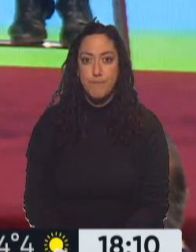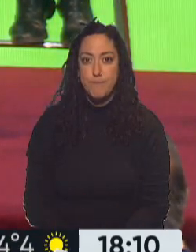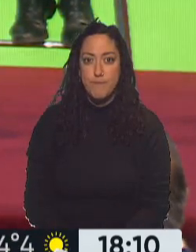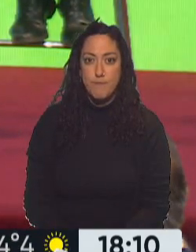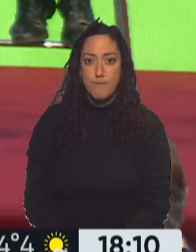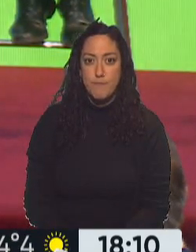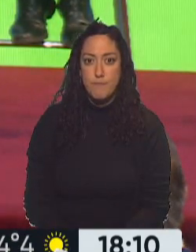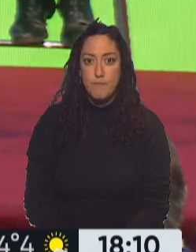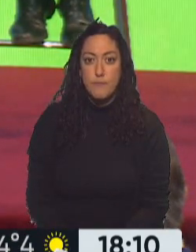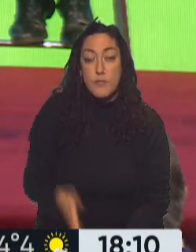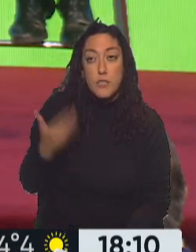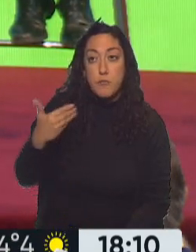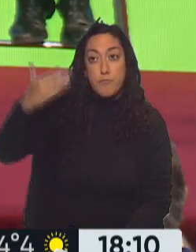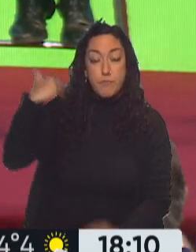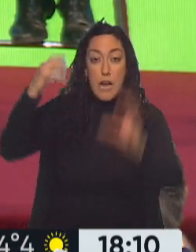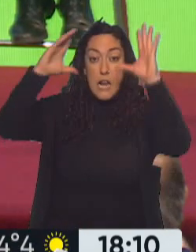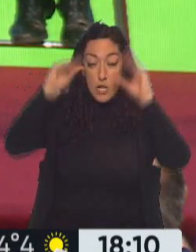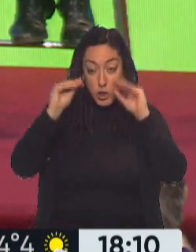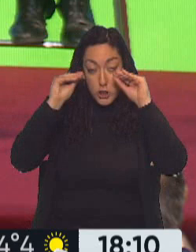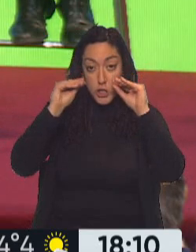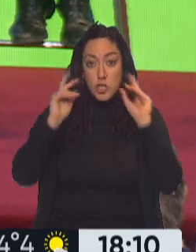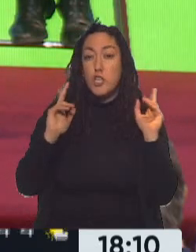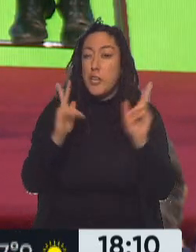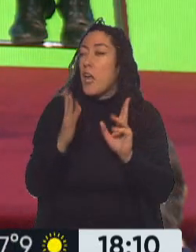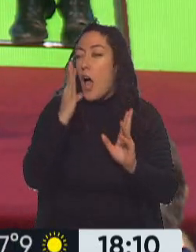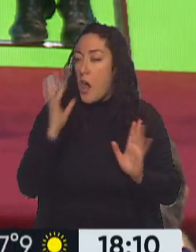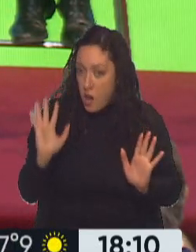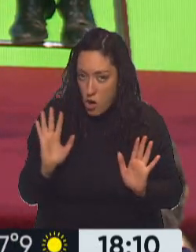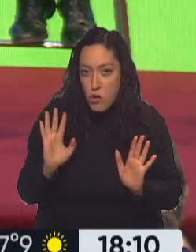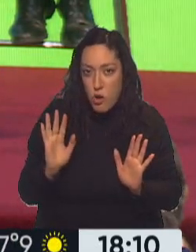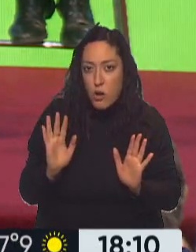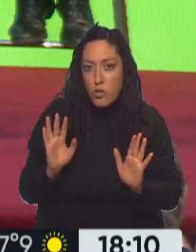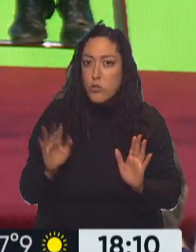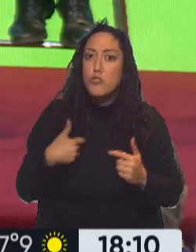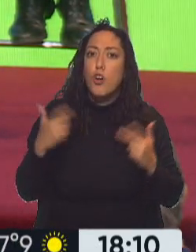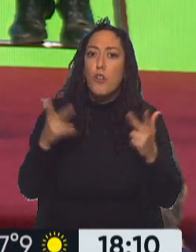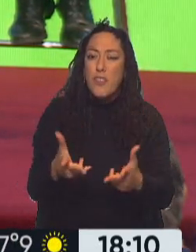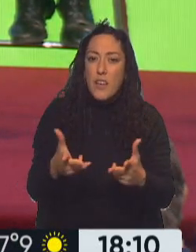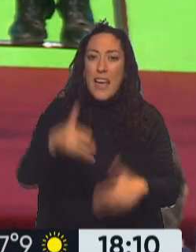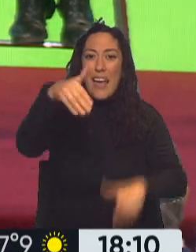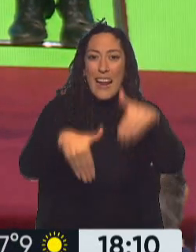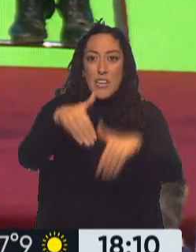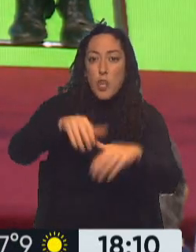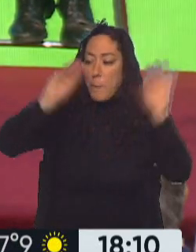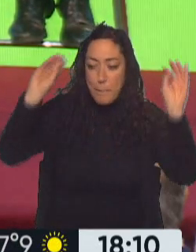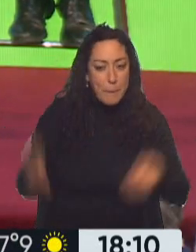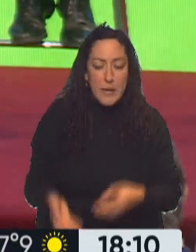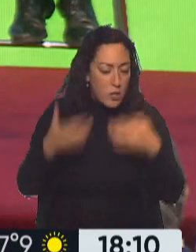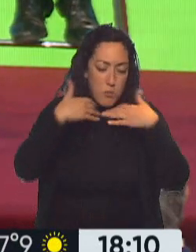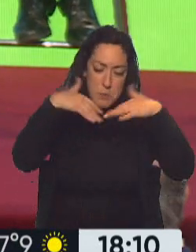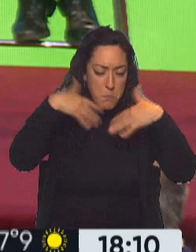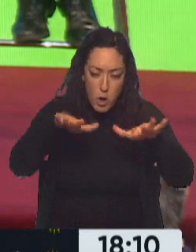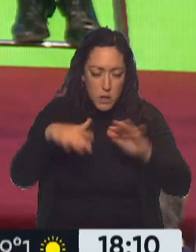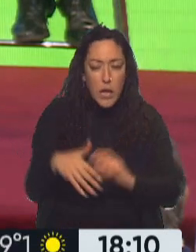Y anteanoche dije algo. Dije, prefiero perder la elección, pero